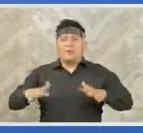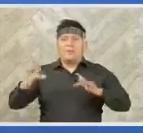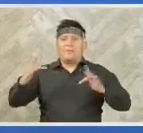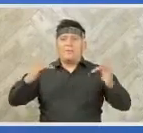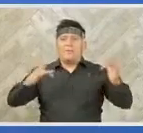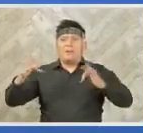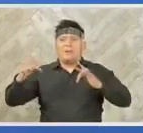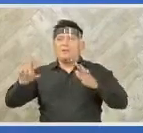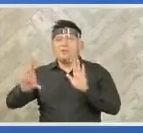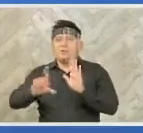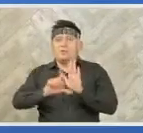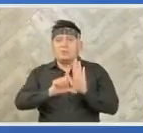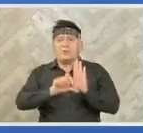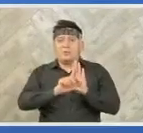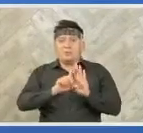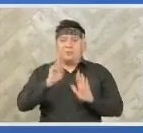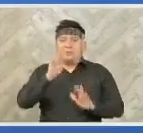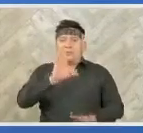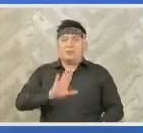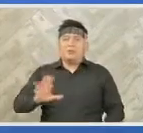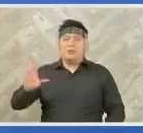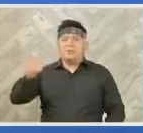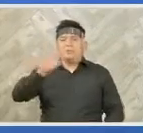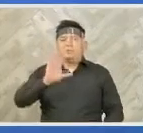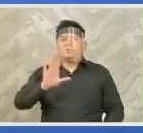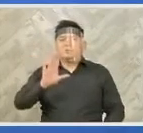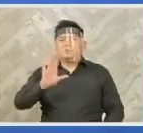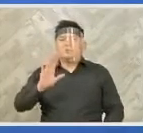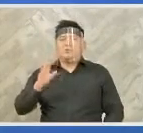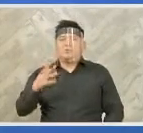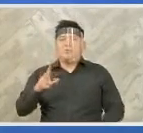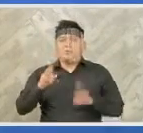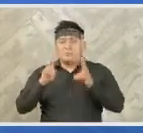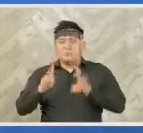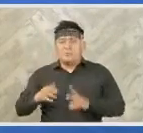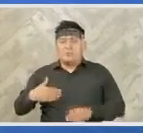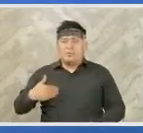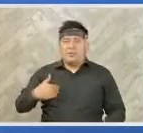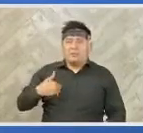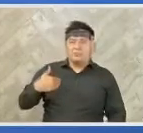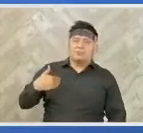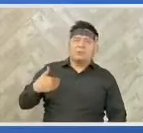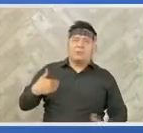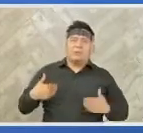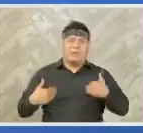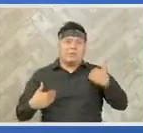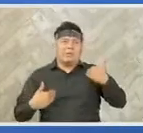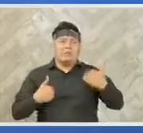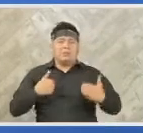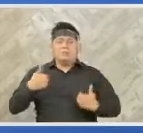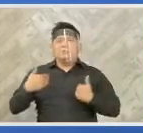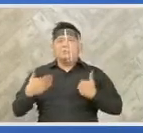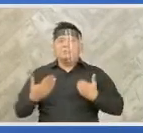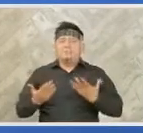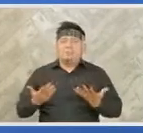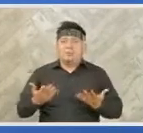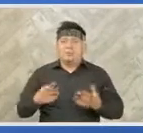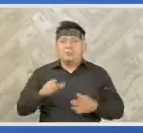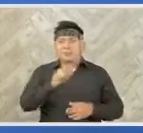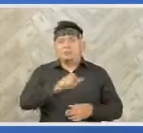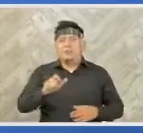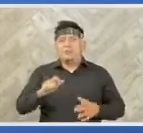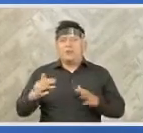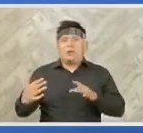da la Ley Nacional de Víctimas, justamente a las víctimas del conflicto armado. Y quisiera preguntarte cómo fue